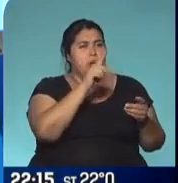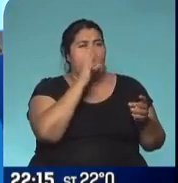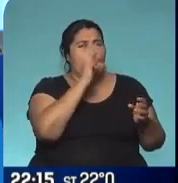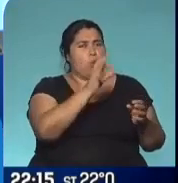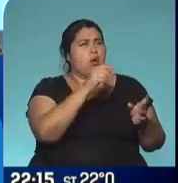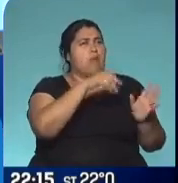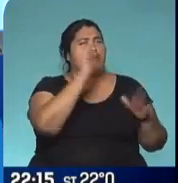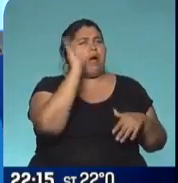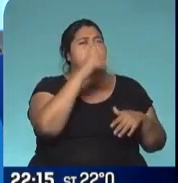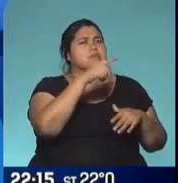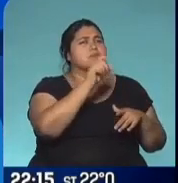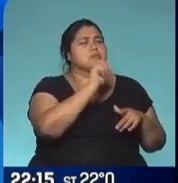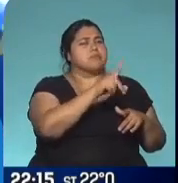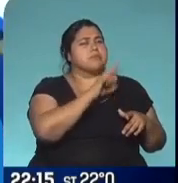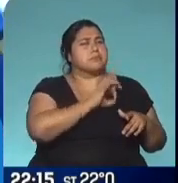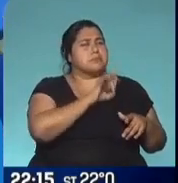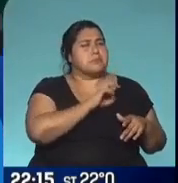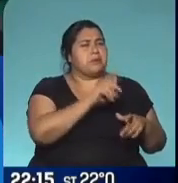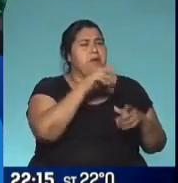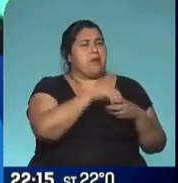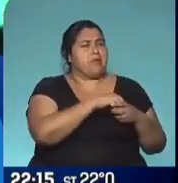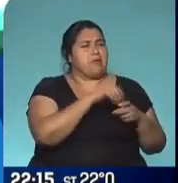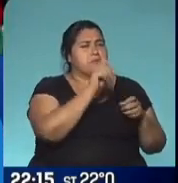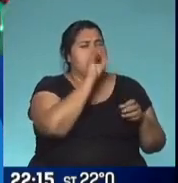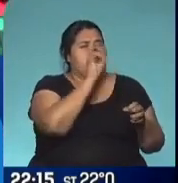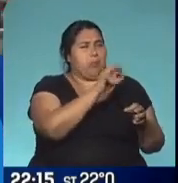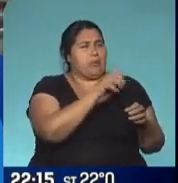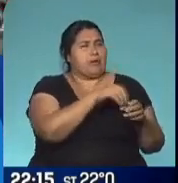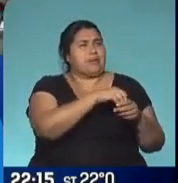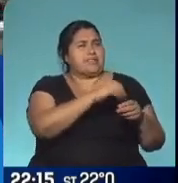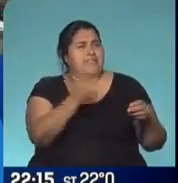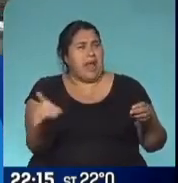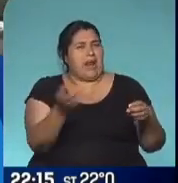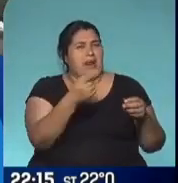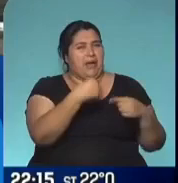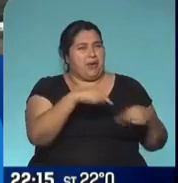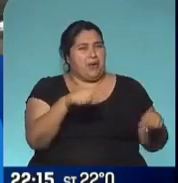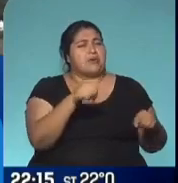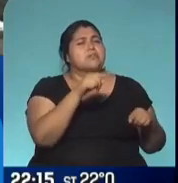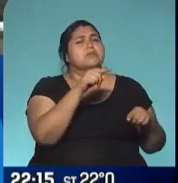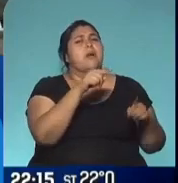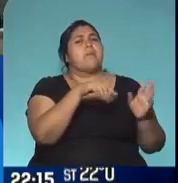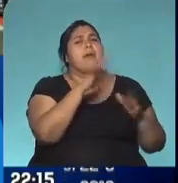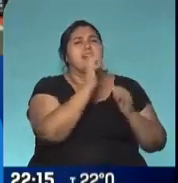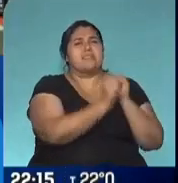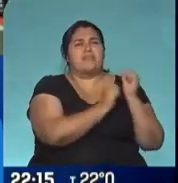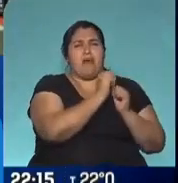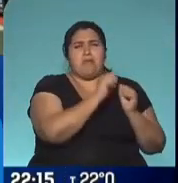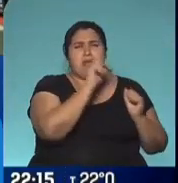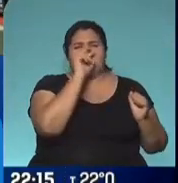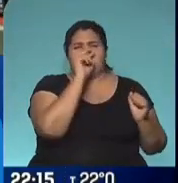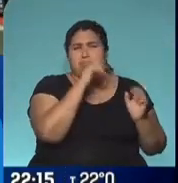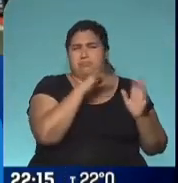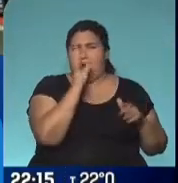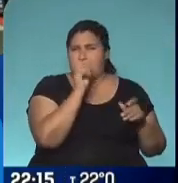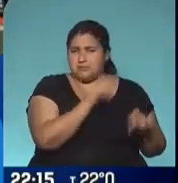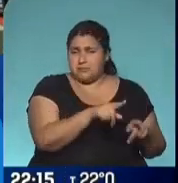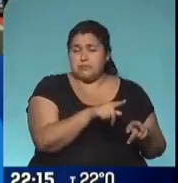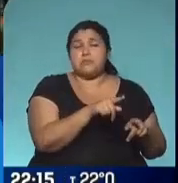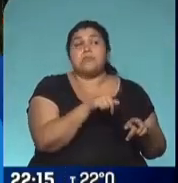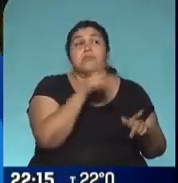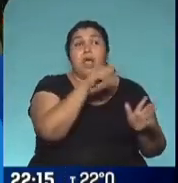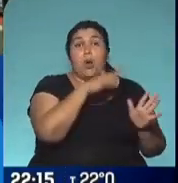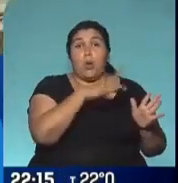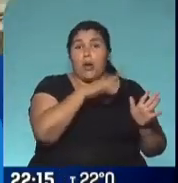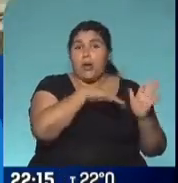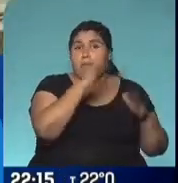lugares tradicionales de minas, lugares industriales, de industria pesada, industria liviana, lugares mineros, de carbón. Bueno, en esos lugares, en